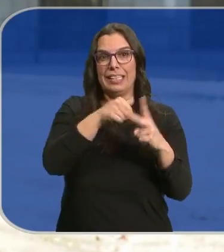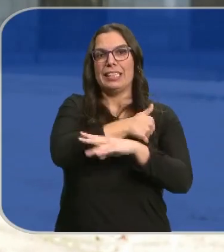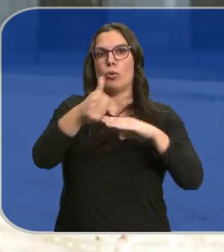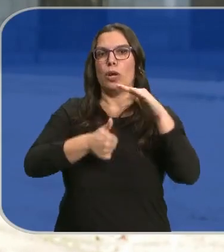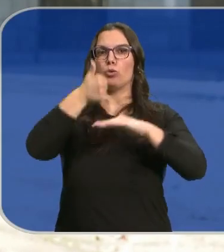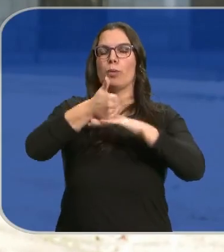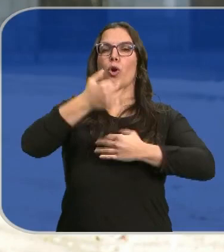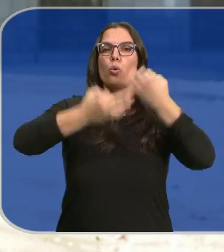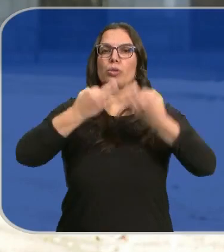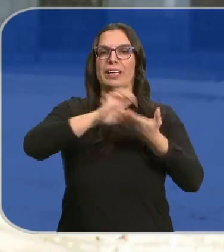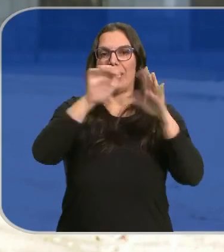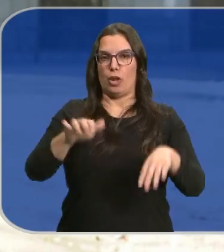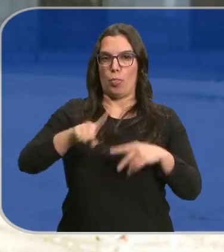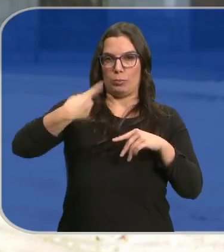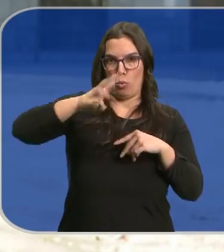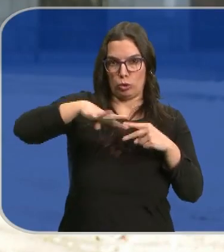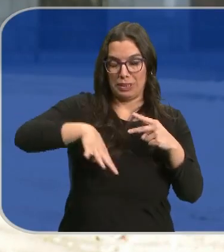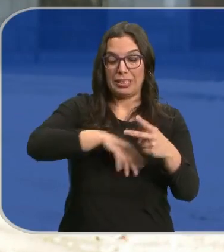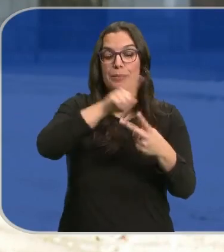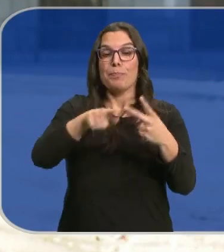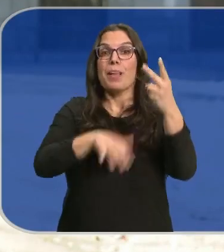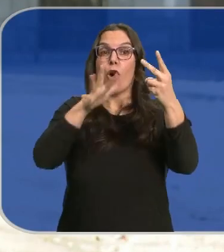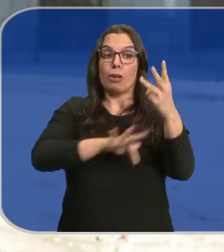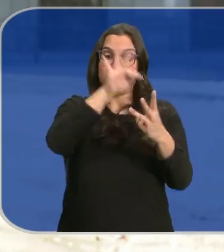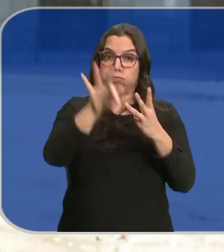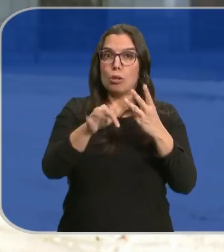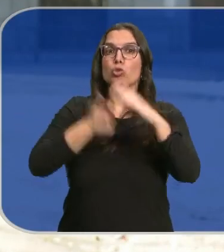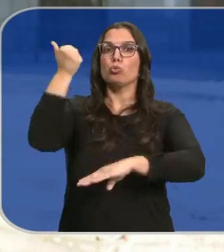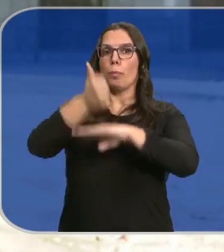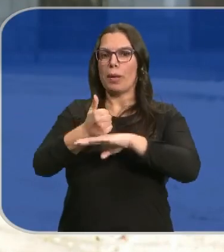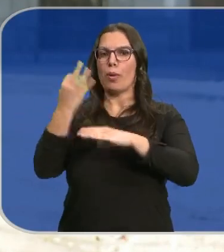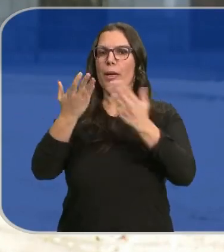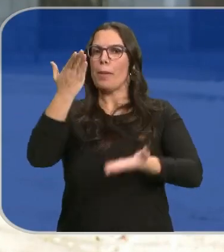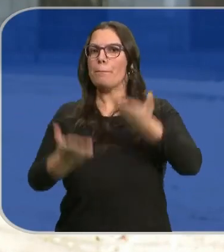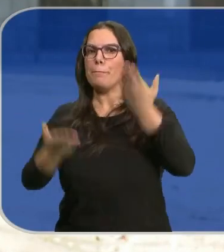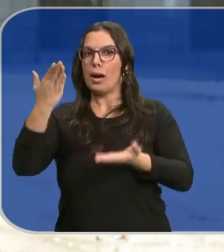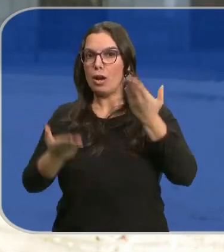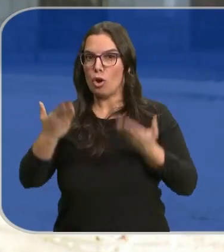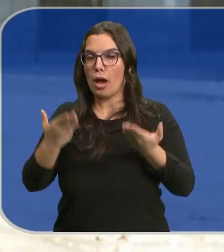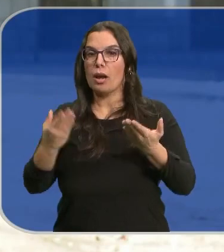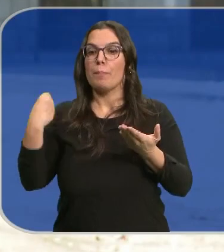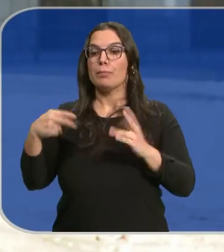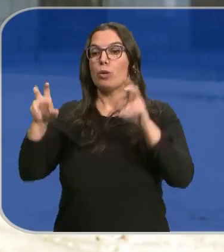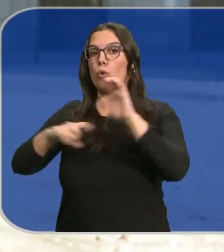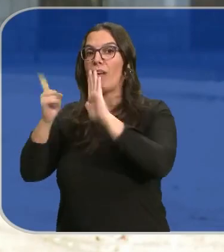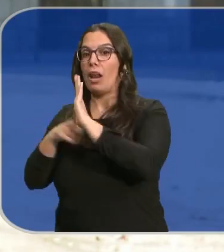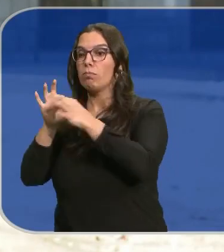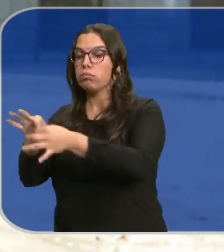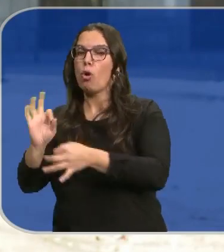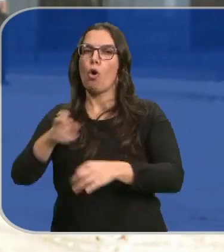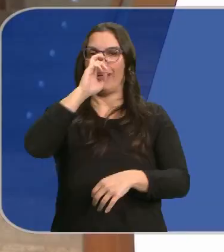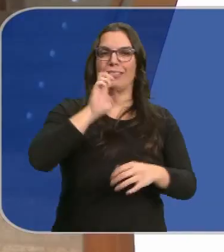solo 4 meses después. Le corresponde, por tanto, al Tribunal Supremo valorar si se apoya en esta nueva ley.